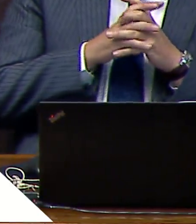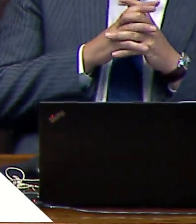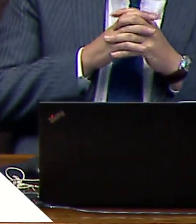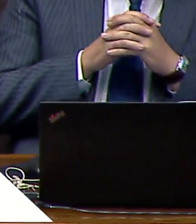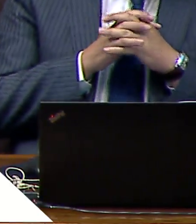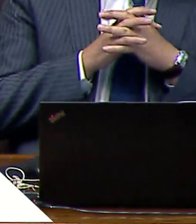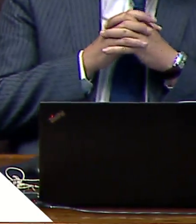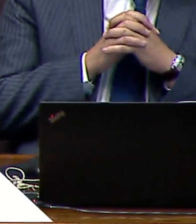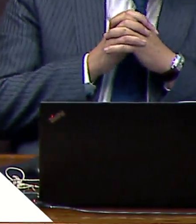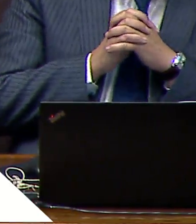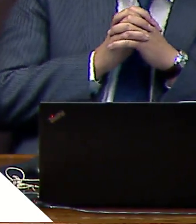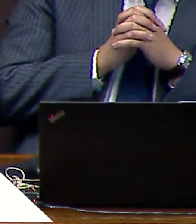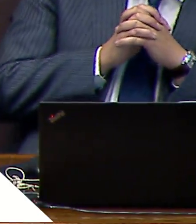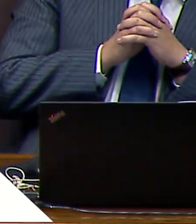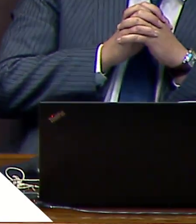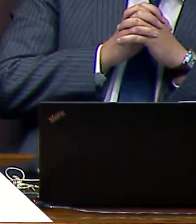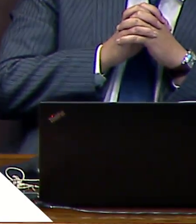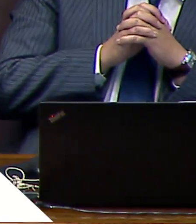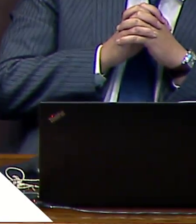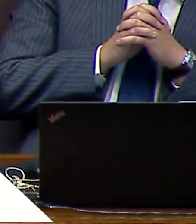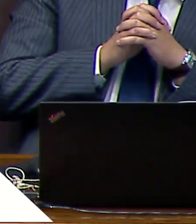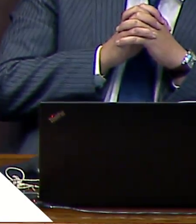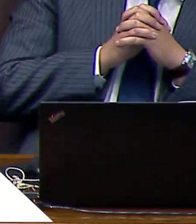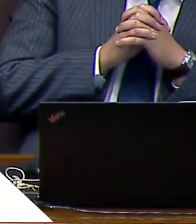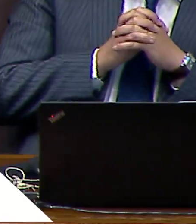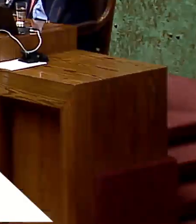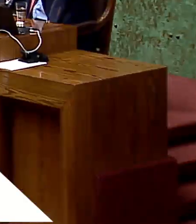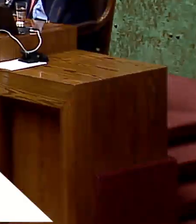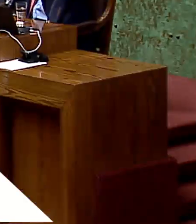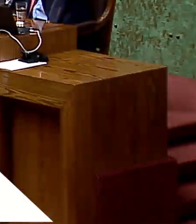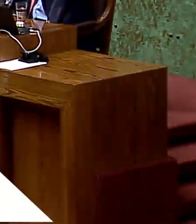nuestra interpelación no hay que caer en